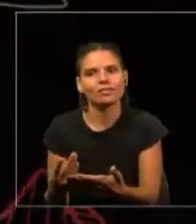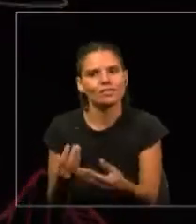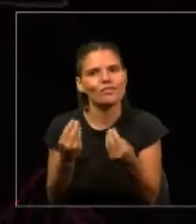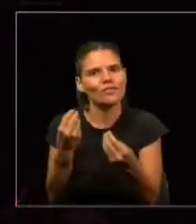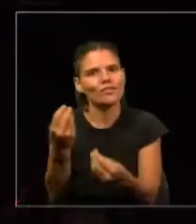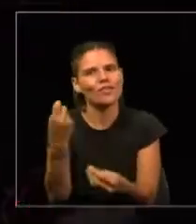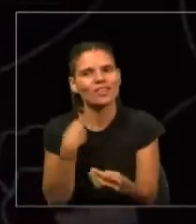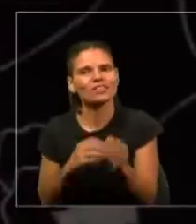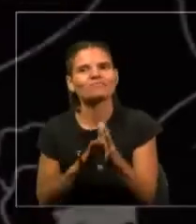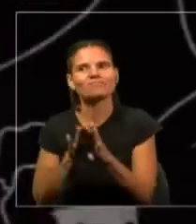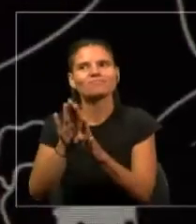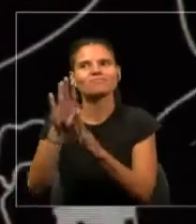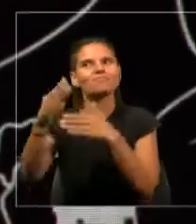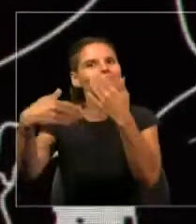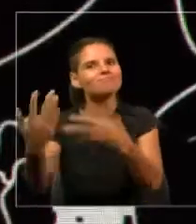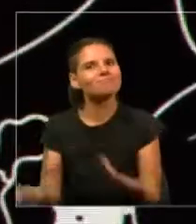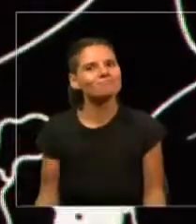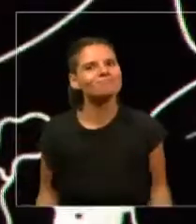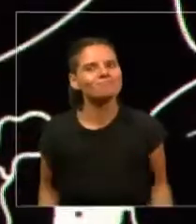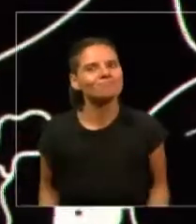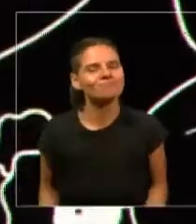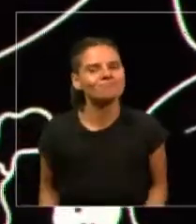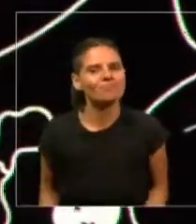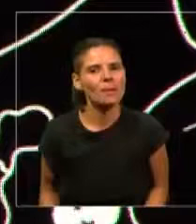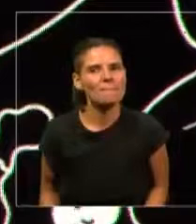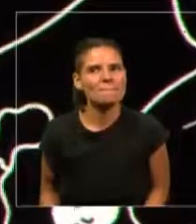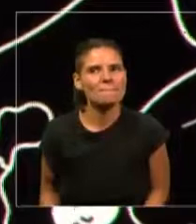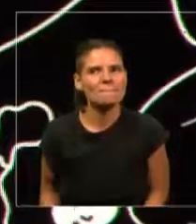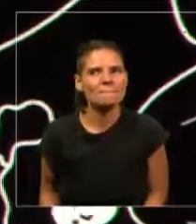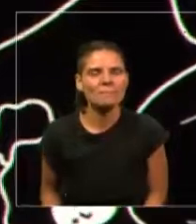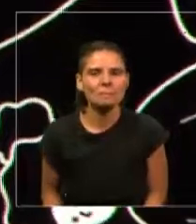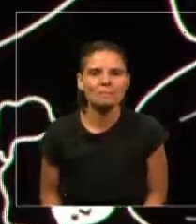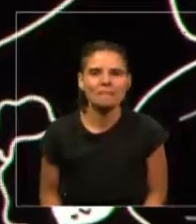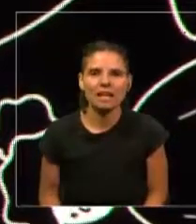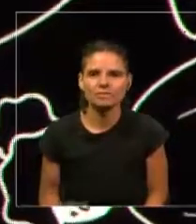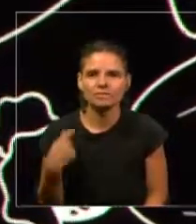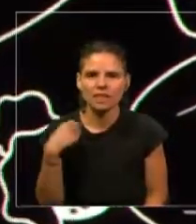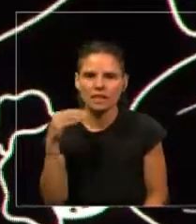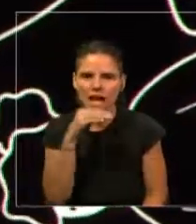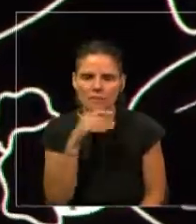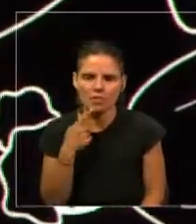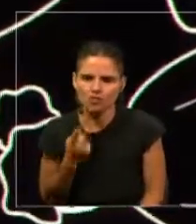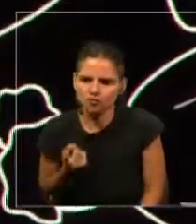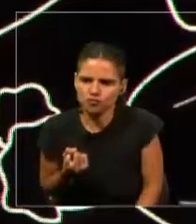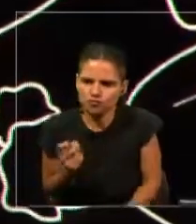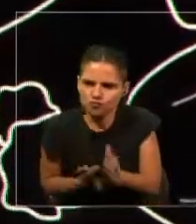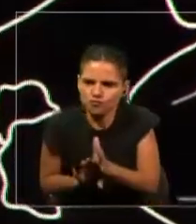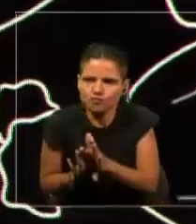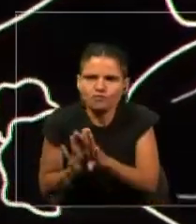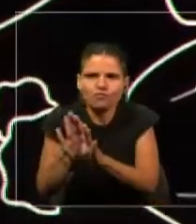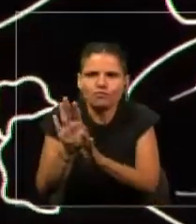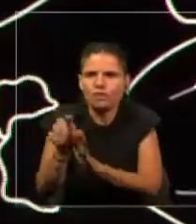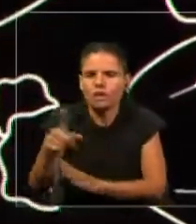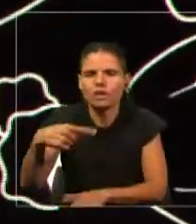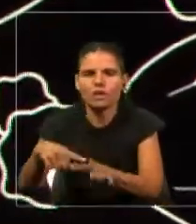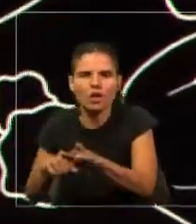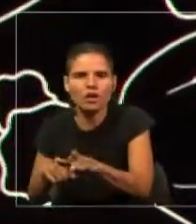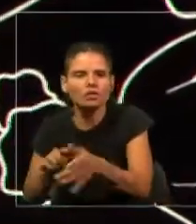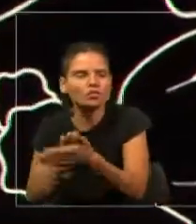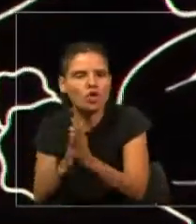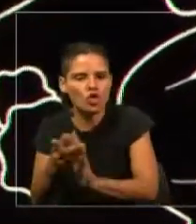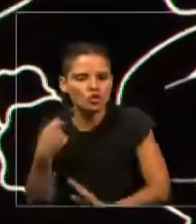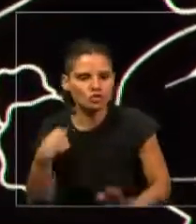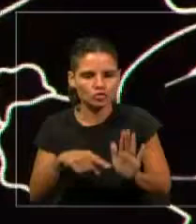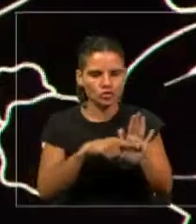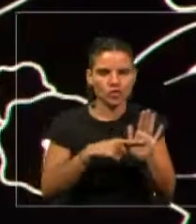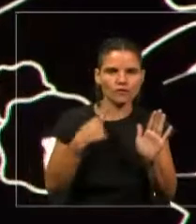no se puede pronunciar uno, que a velocidad exponencial nos van a comprar todos nuestros defectos, lo